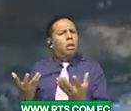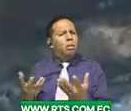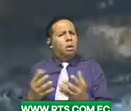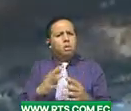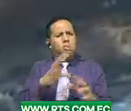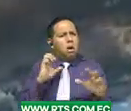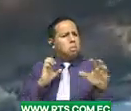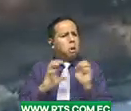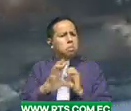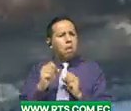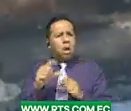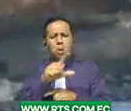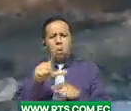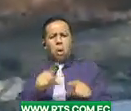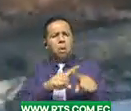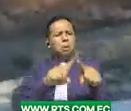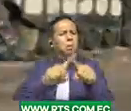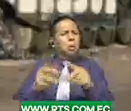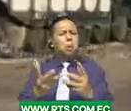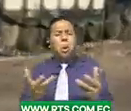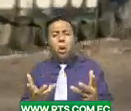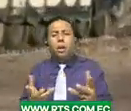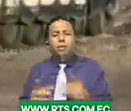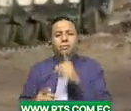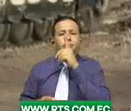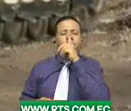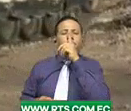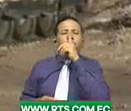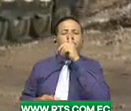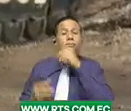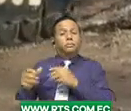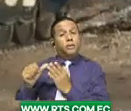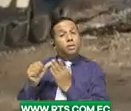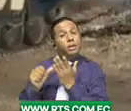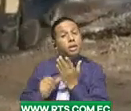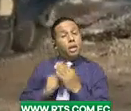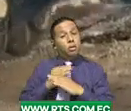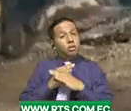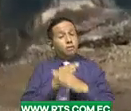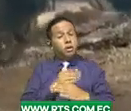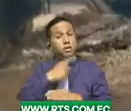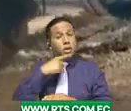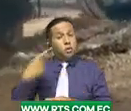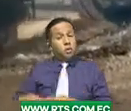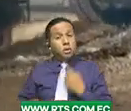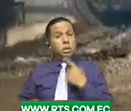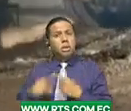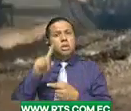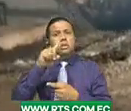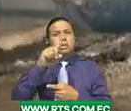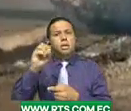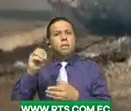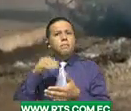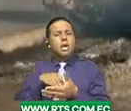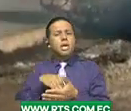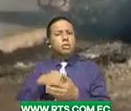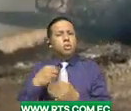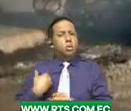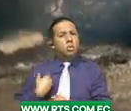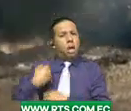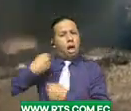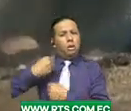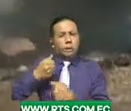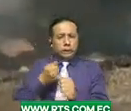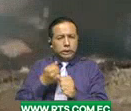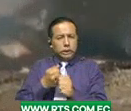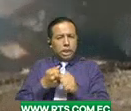desplegadas. El Ministerio de Defensa de Rusia había dicho horas antes que algunos de los más de 100.000 soldados estacionados cerca de las fronteras de